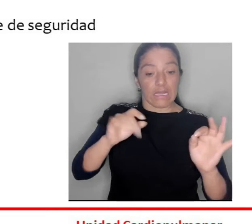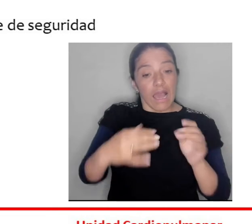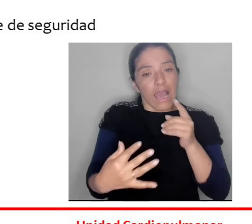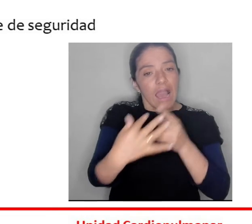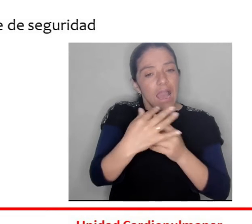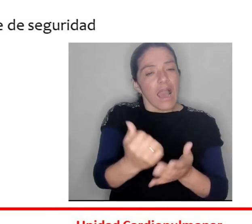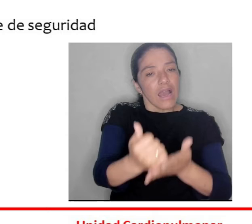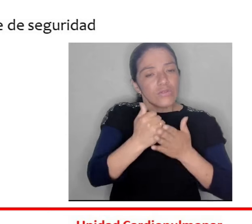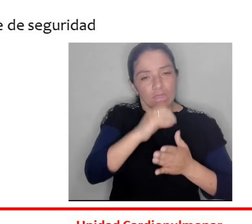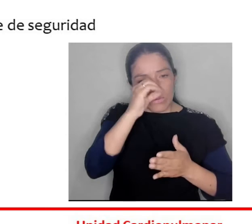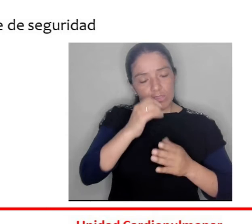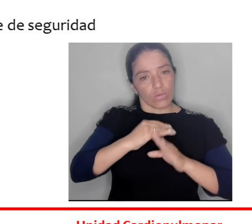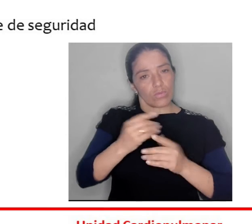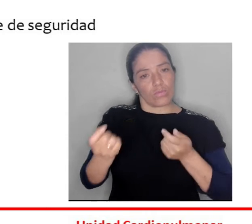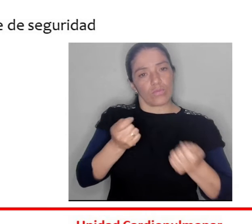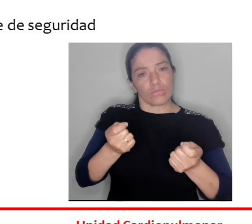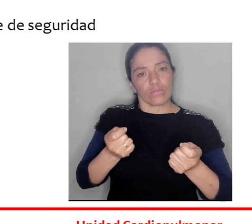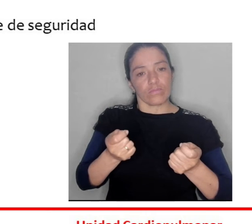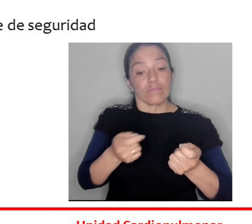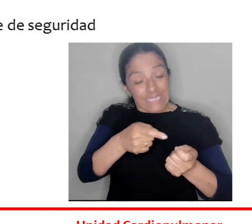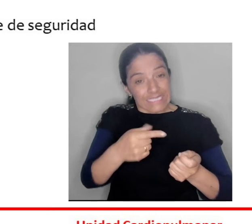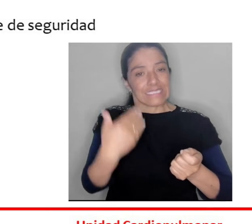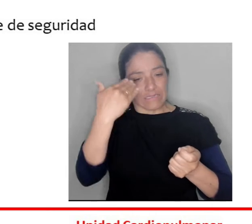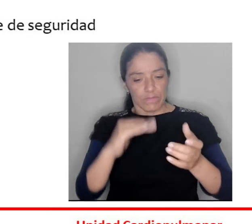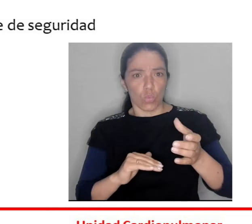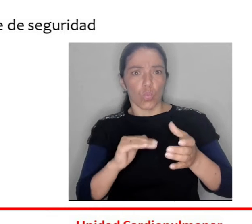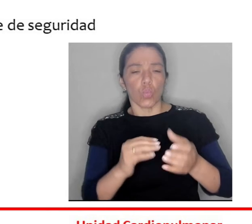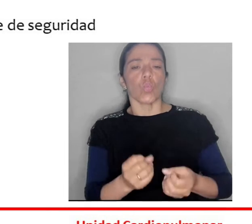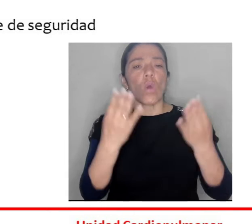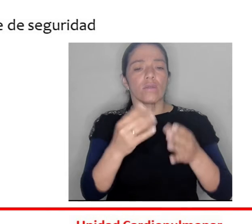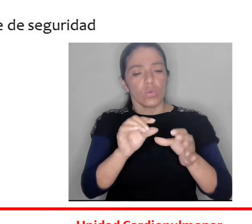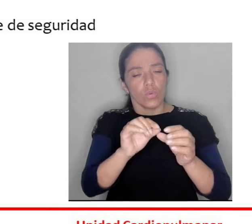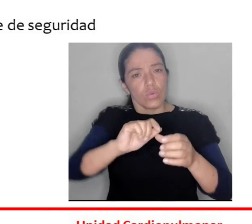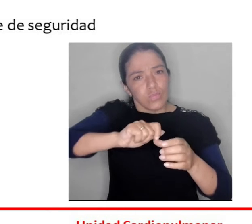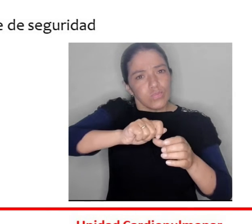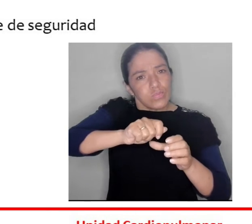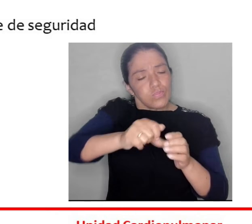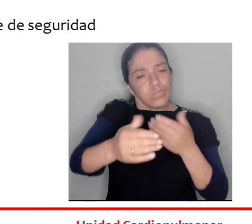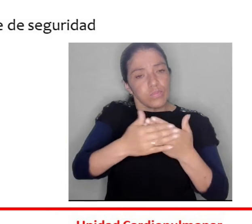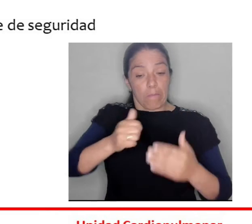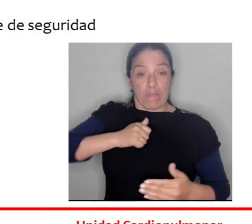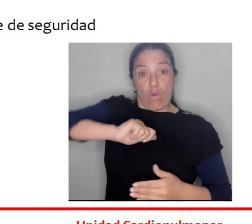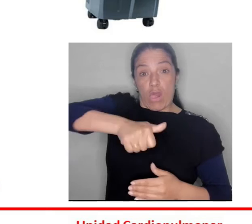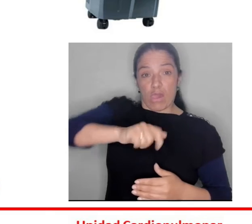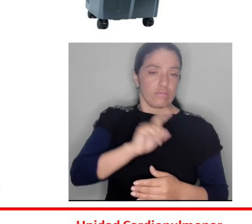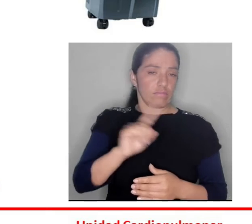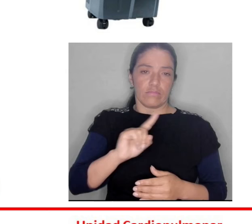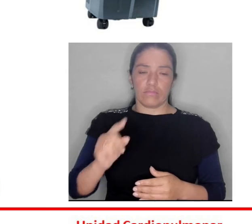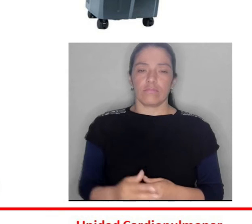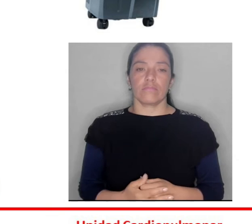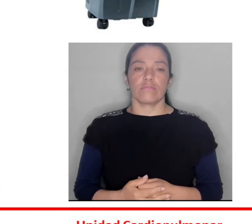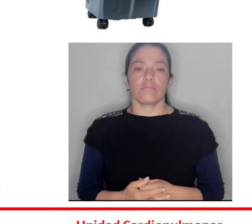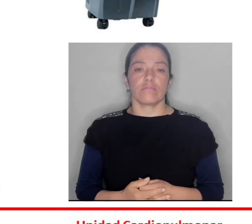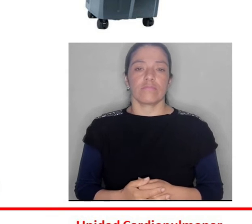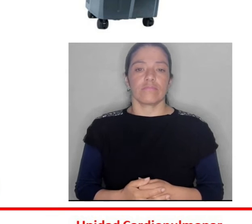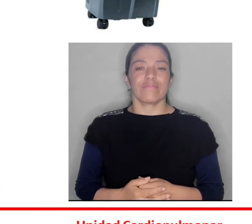sitio y permite así tomar las medidas adecuadas. Recuerda, no se debe manipular.